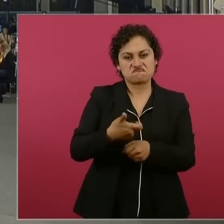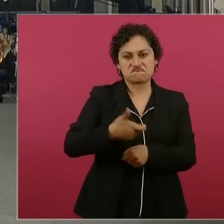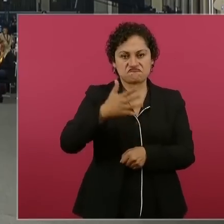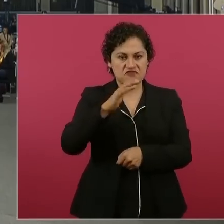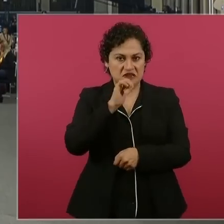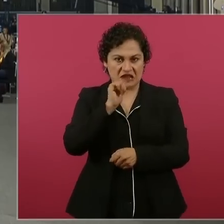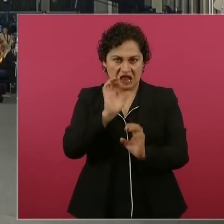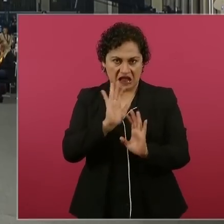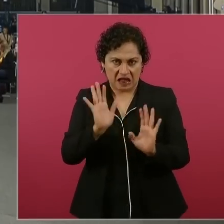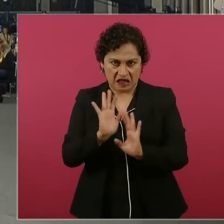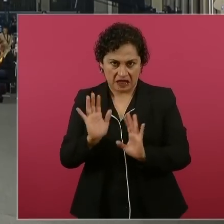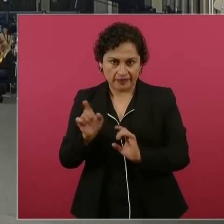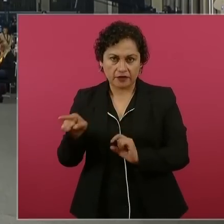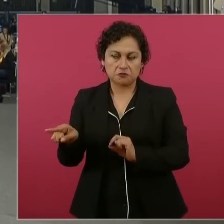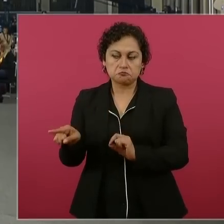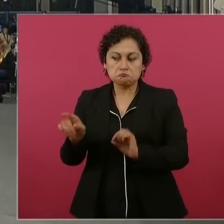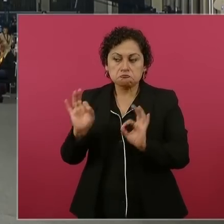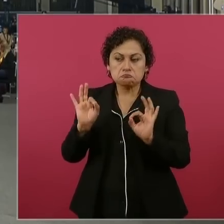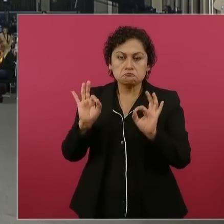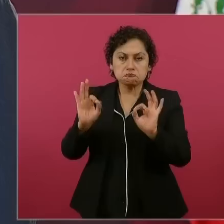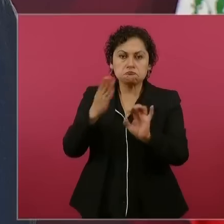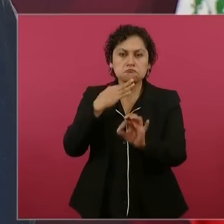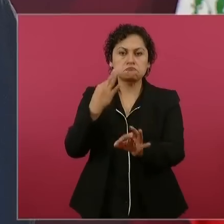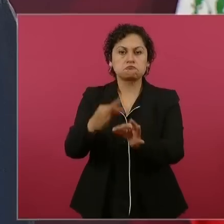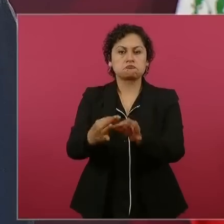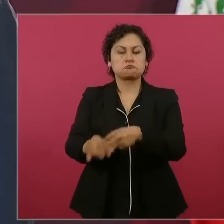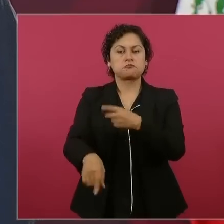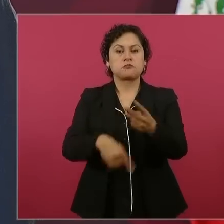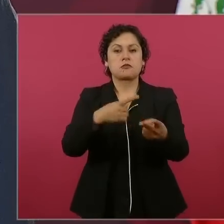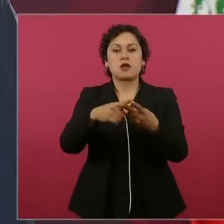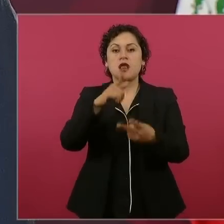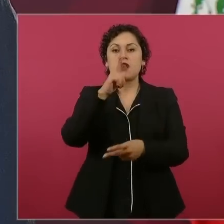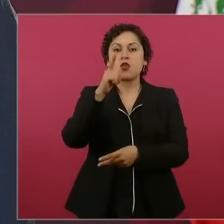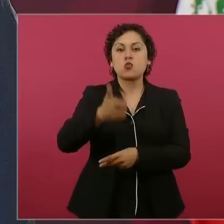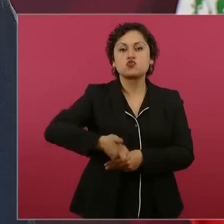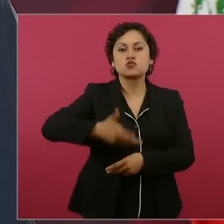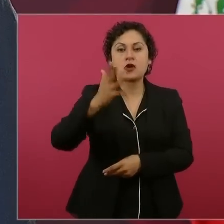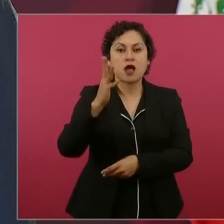de la luz, no han habido aumentos de impuestos.